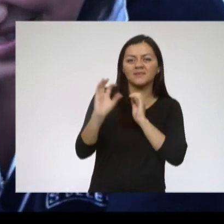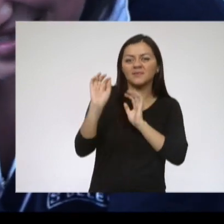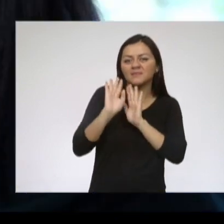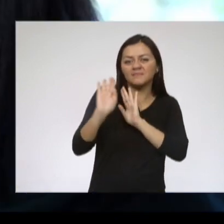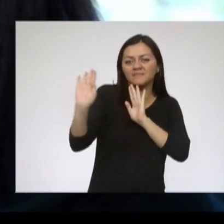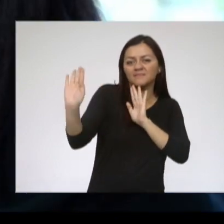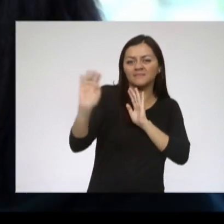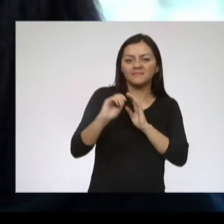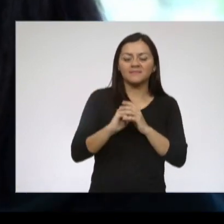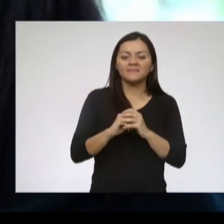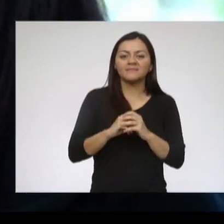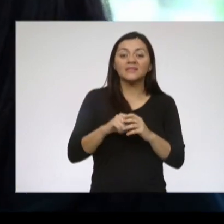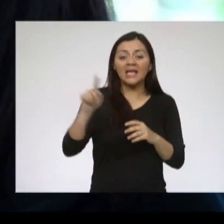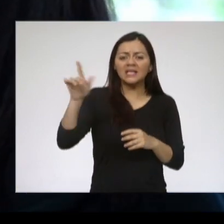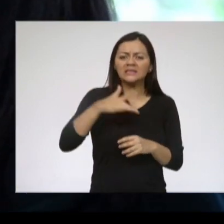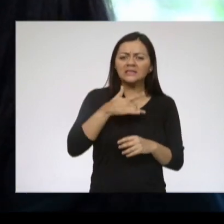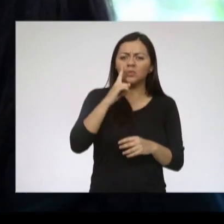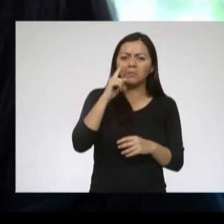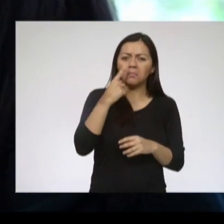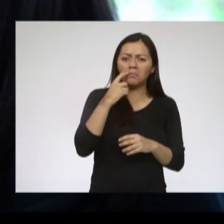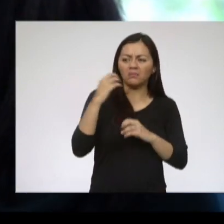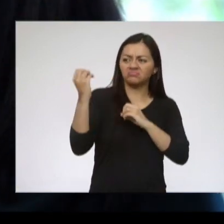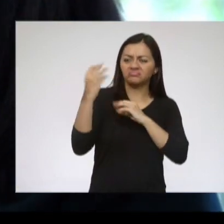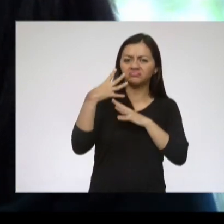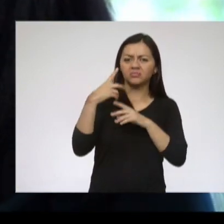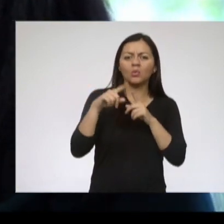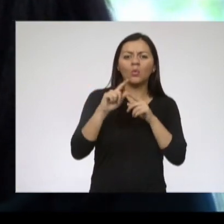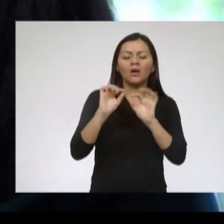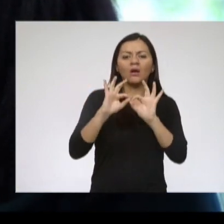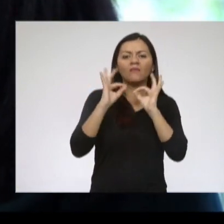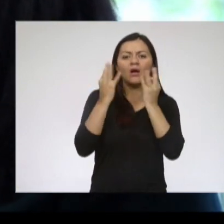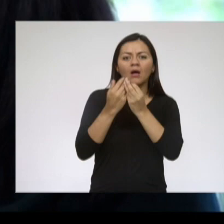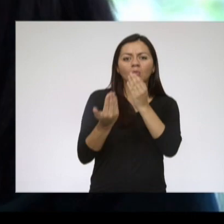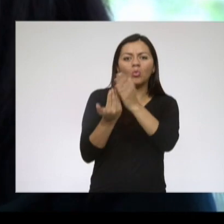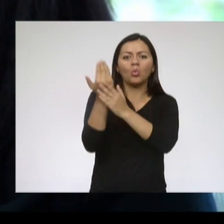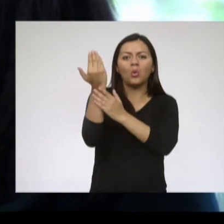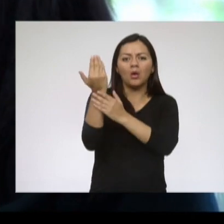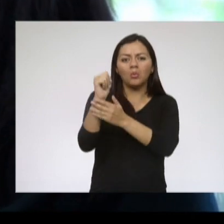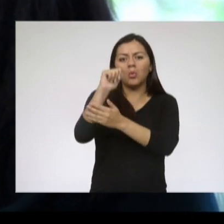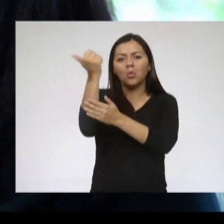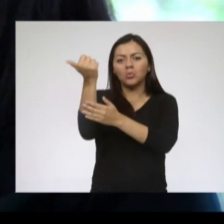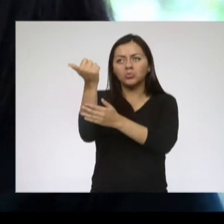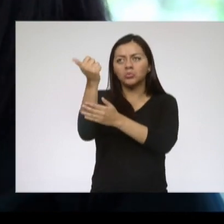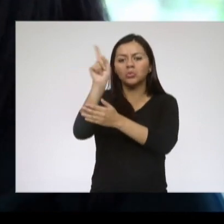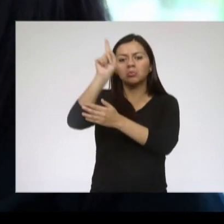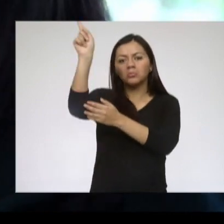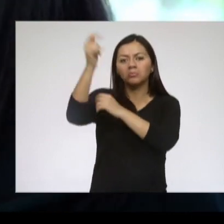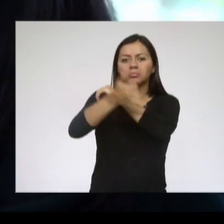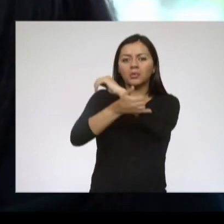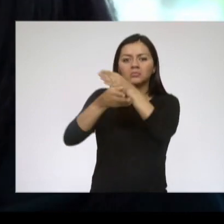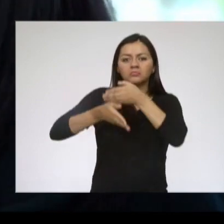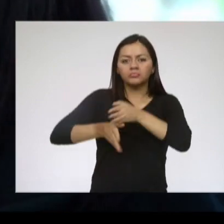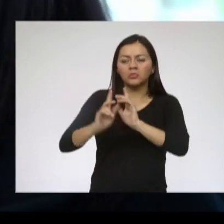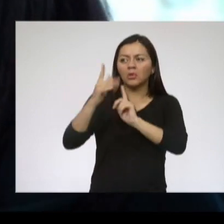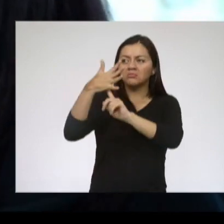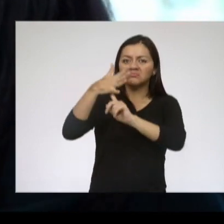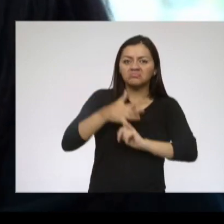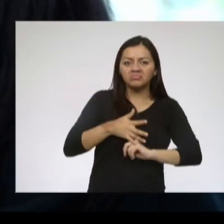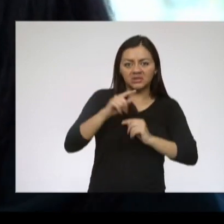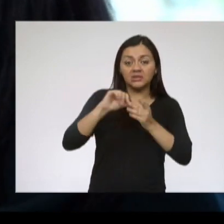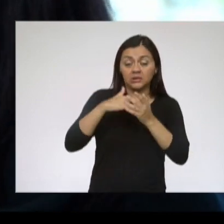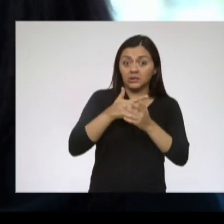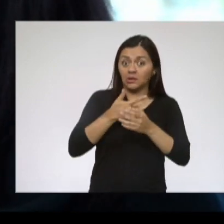Que sienten el abandono de los padres, sobre todo cuando estos han formado nuevas familias o han tenido hijos de inmigración, porque se sienten relegados, es